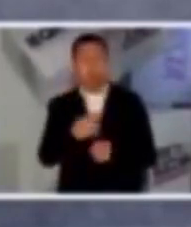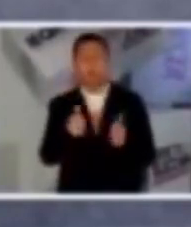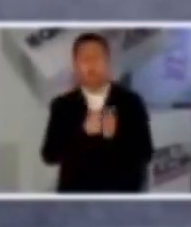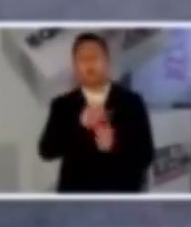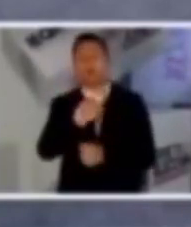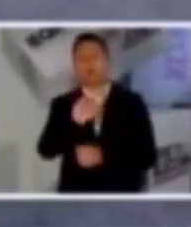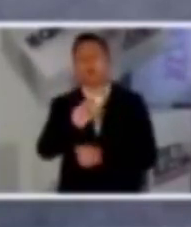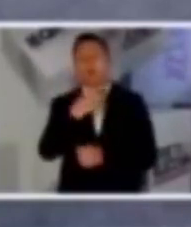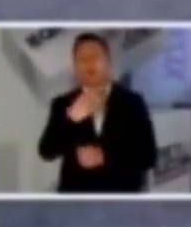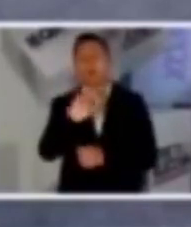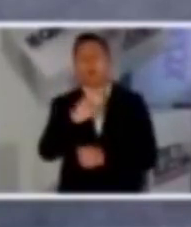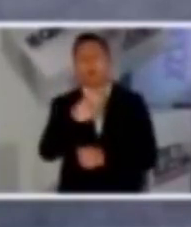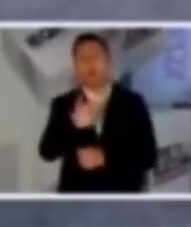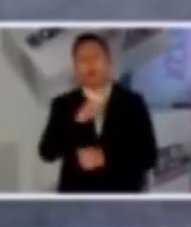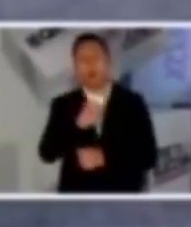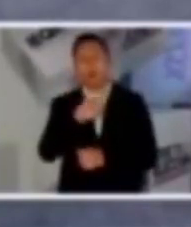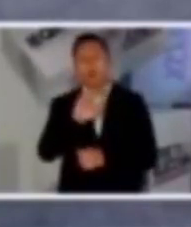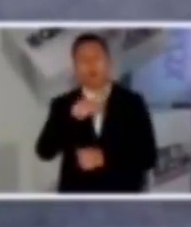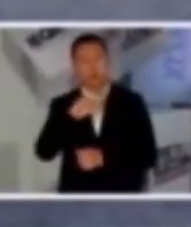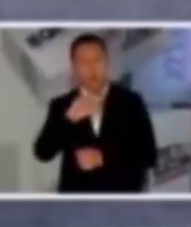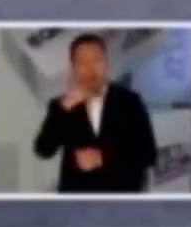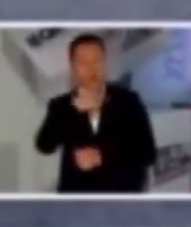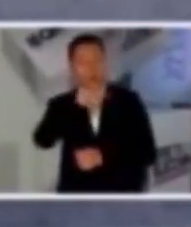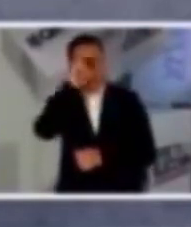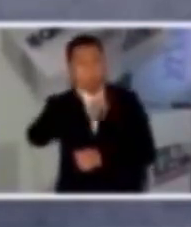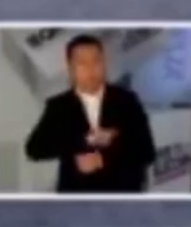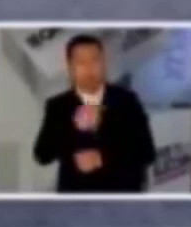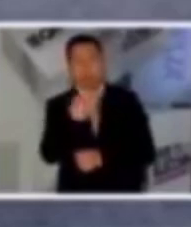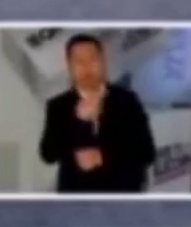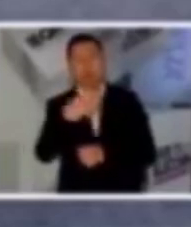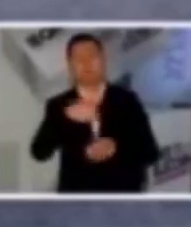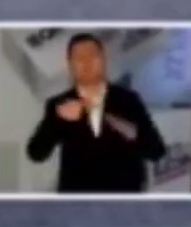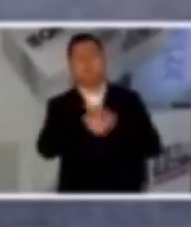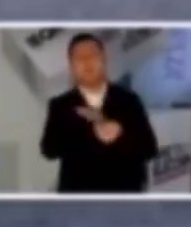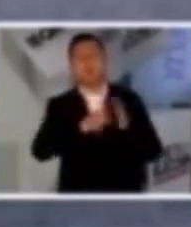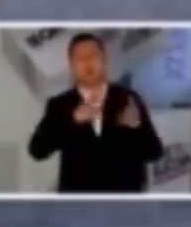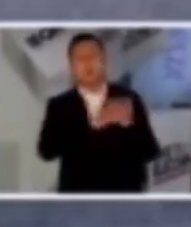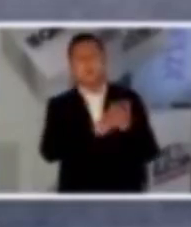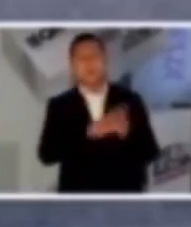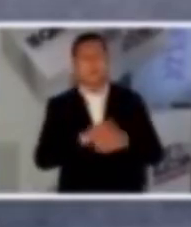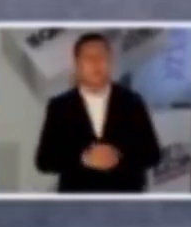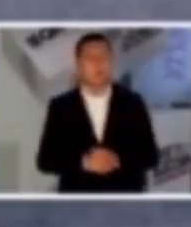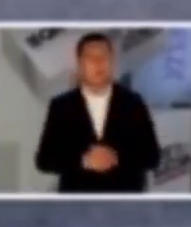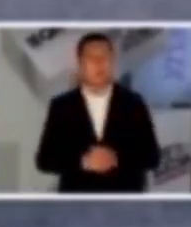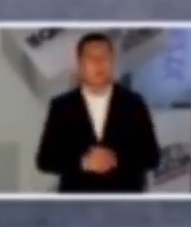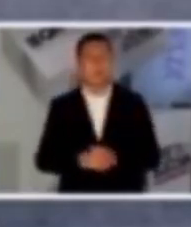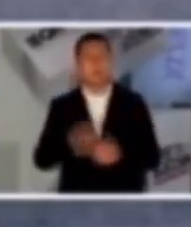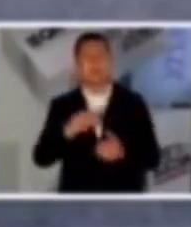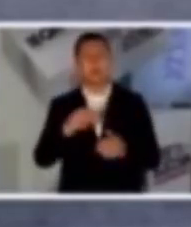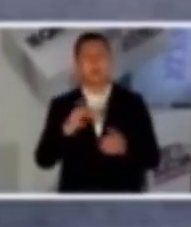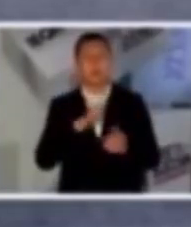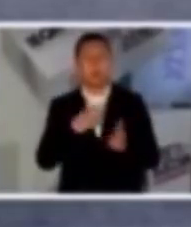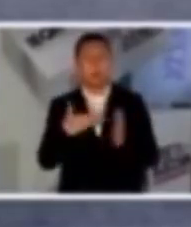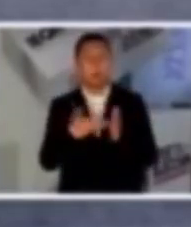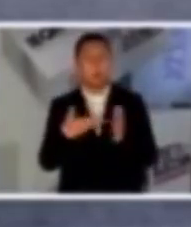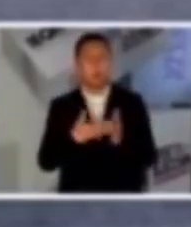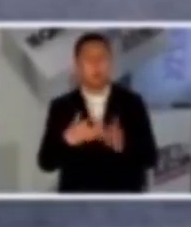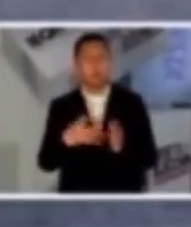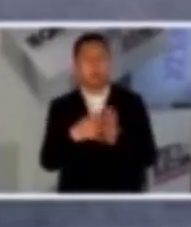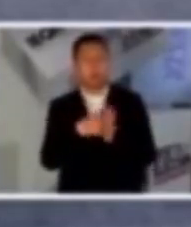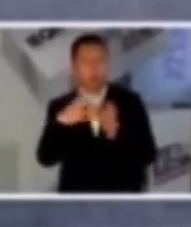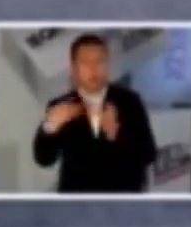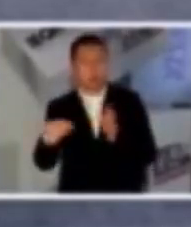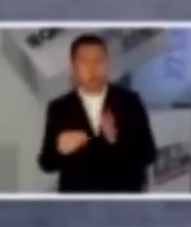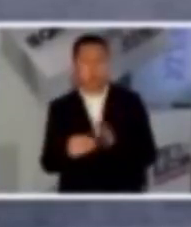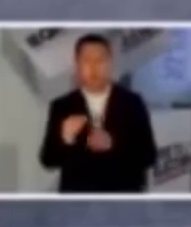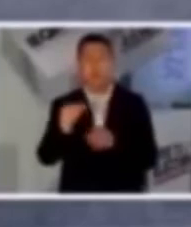Emilio González, el Niño Verde, quien es su patrón, a la cárcel. Aquí están la copia de las pruebas que se